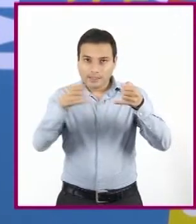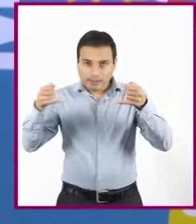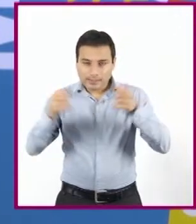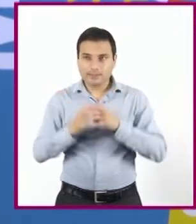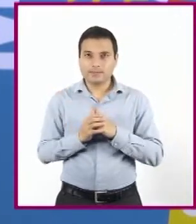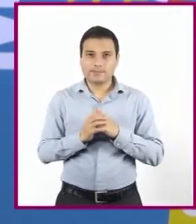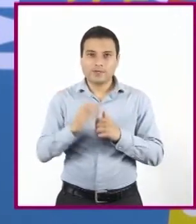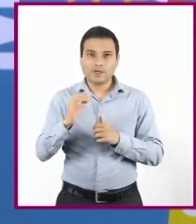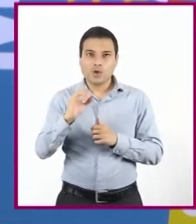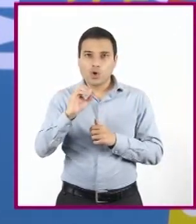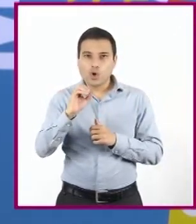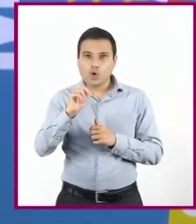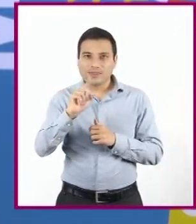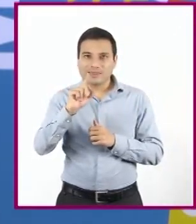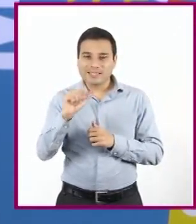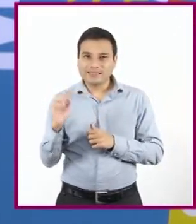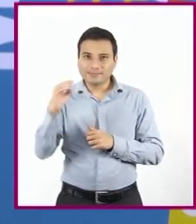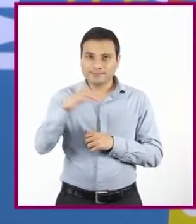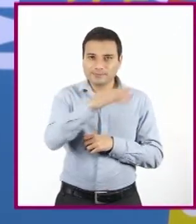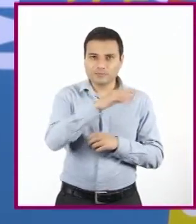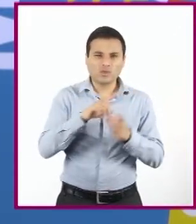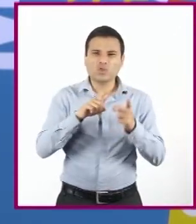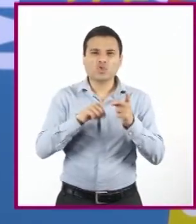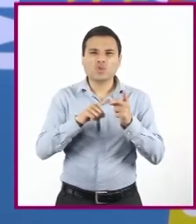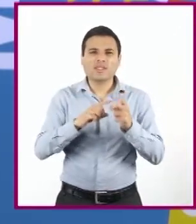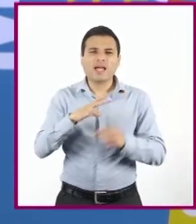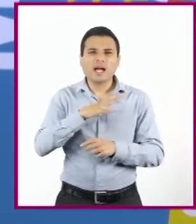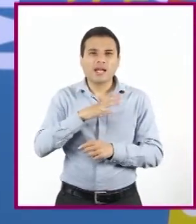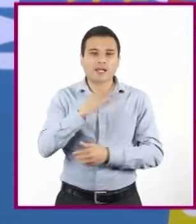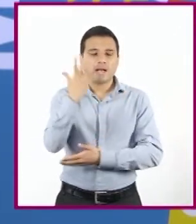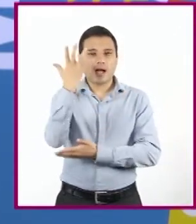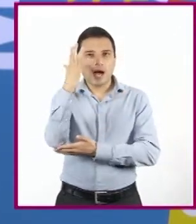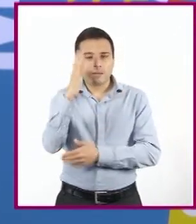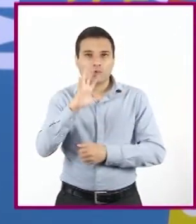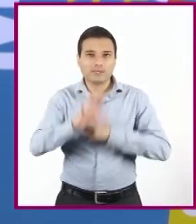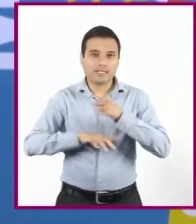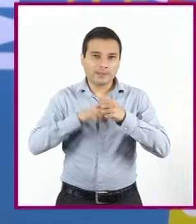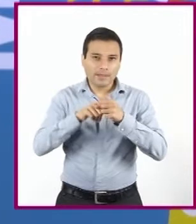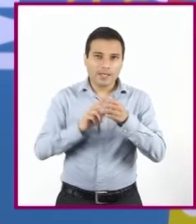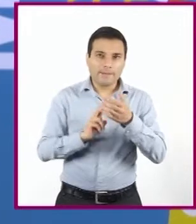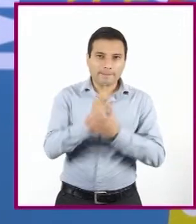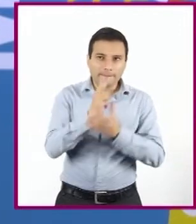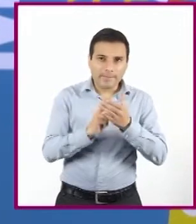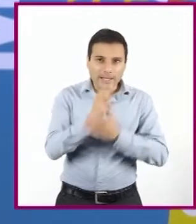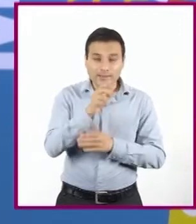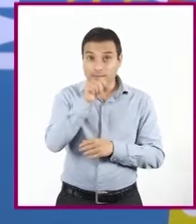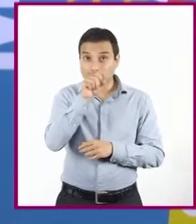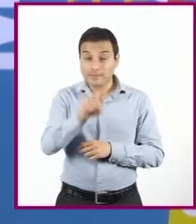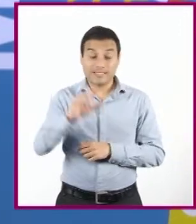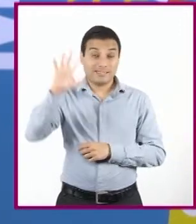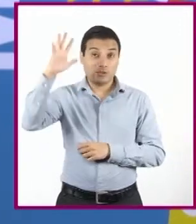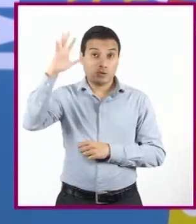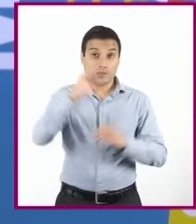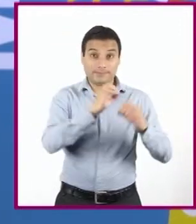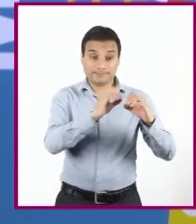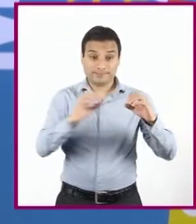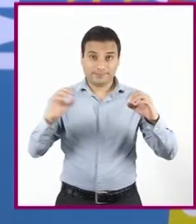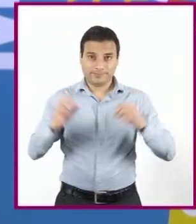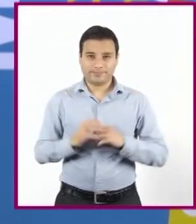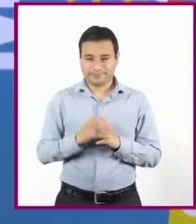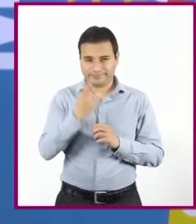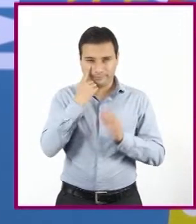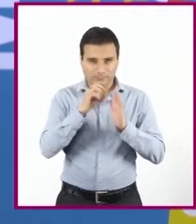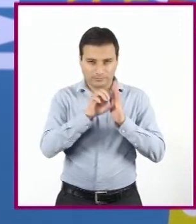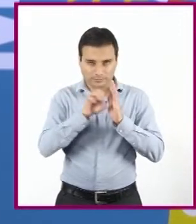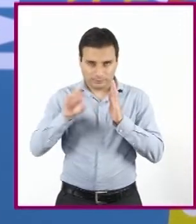las flores, árboles, vegetales, animales y hasta en el sistema solar. Por ejemplo, en el caso